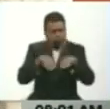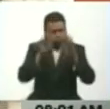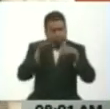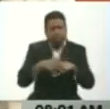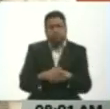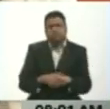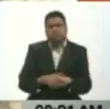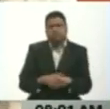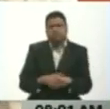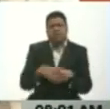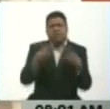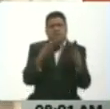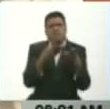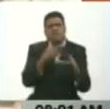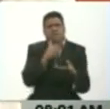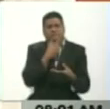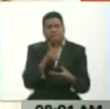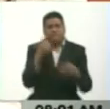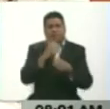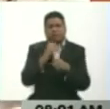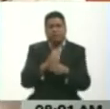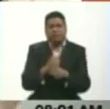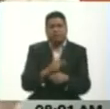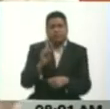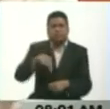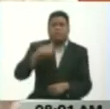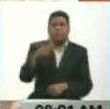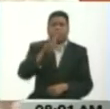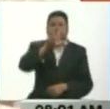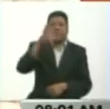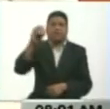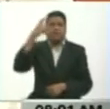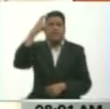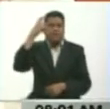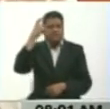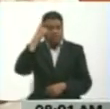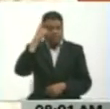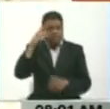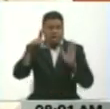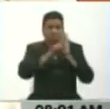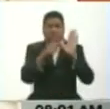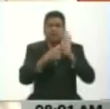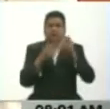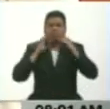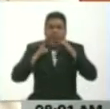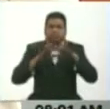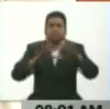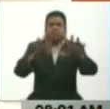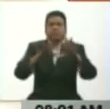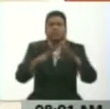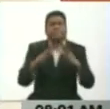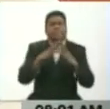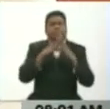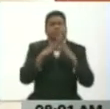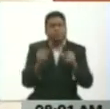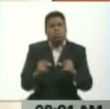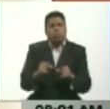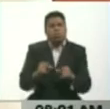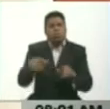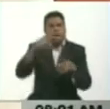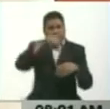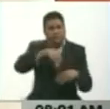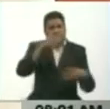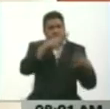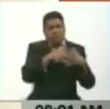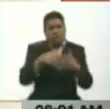Y dice, a más tardar en 30 días después de la promulgación de esta ley, la autoridad, el Consejo de Radiodifusión de Estados Unidos,